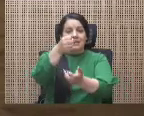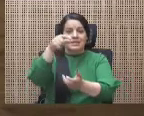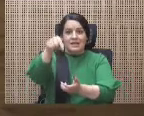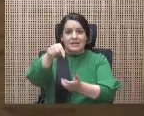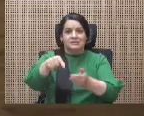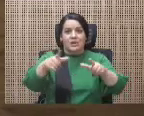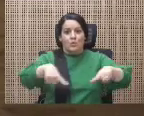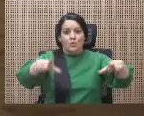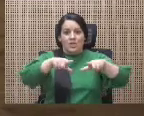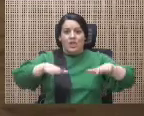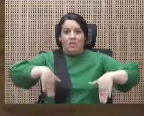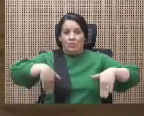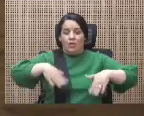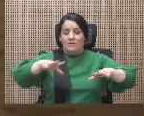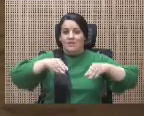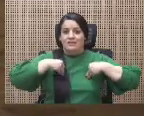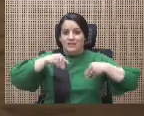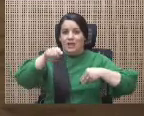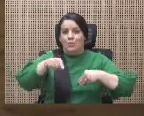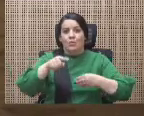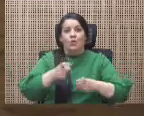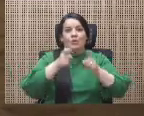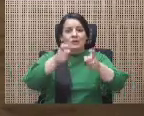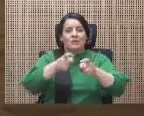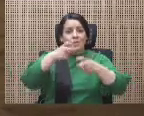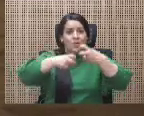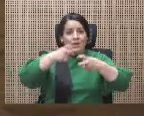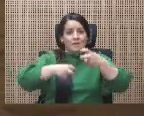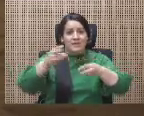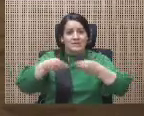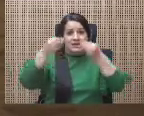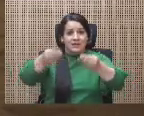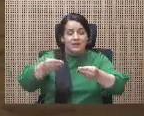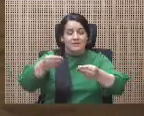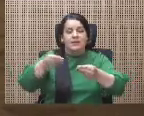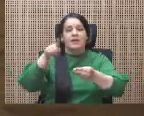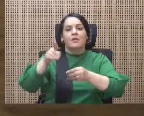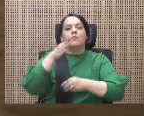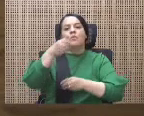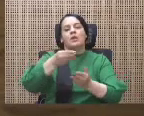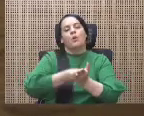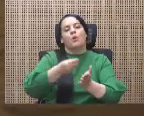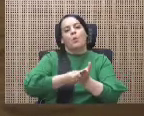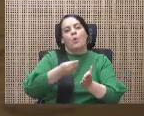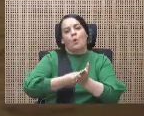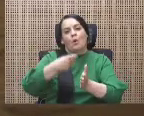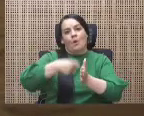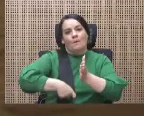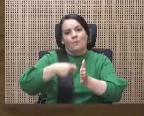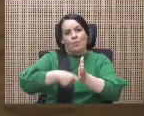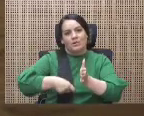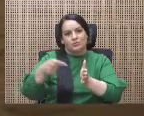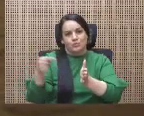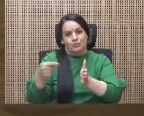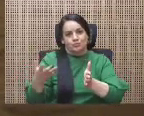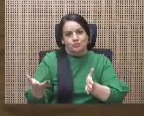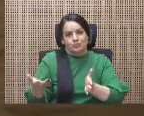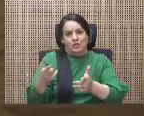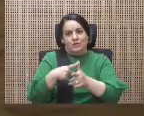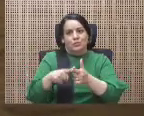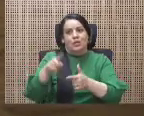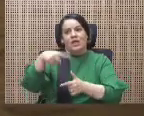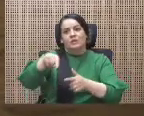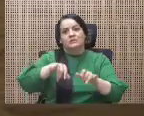aceptado la donación porque el problema que veían era que si se las daban, les fuesen a cobrar el impuesto sobre bienes inmuebles. Y entonces quedarse